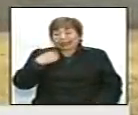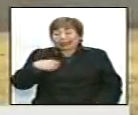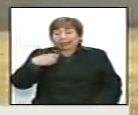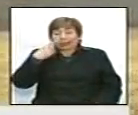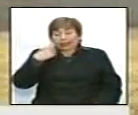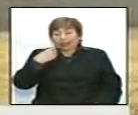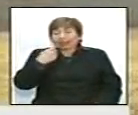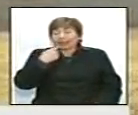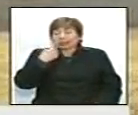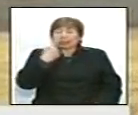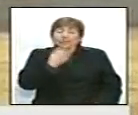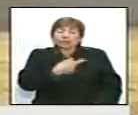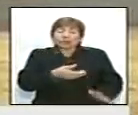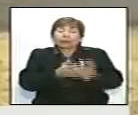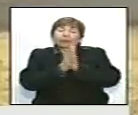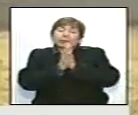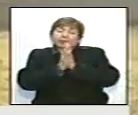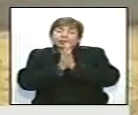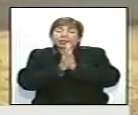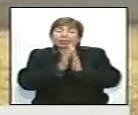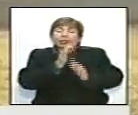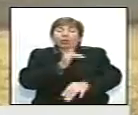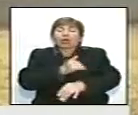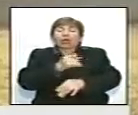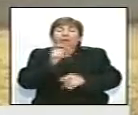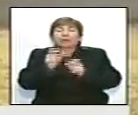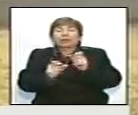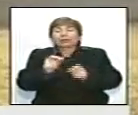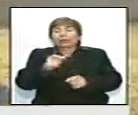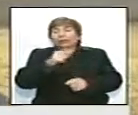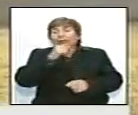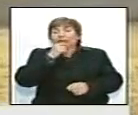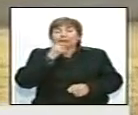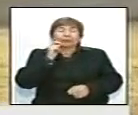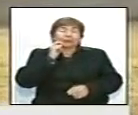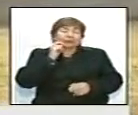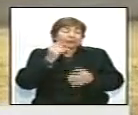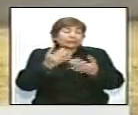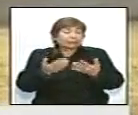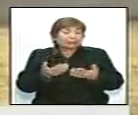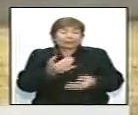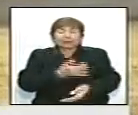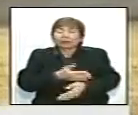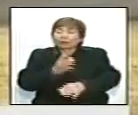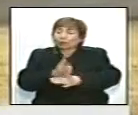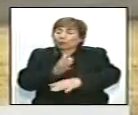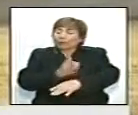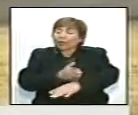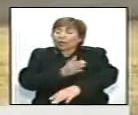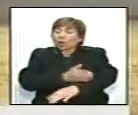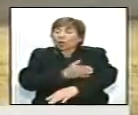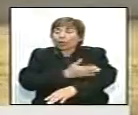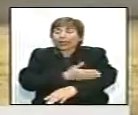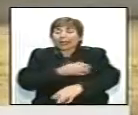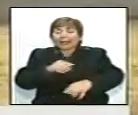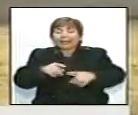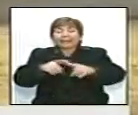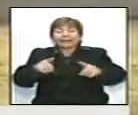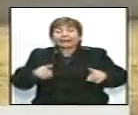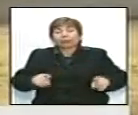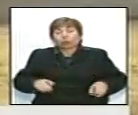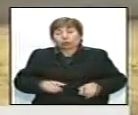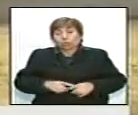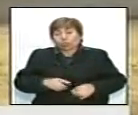pidiendo a las instituciones públicas y privadas para que nos puedan apoyar para poder mejorar esta represa que fue en primer